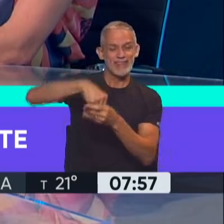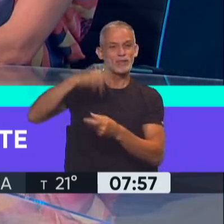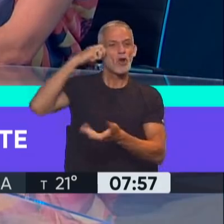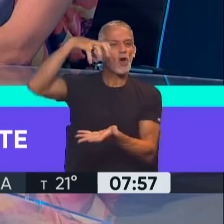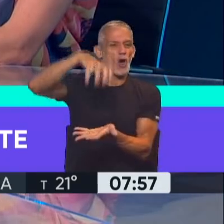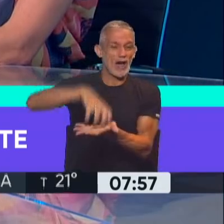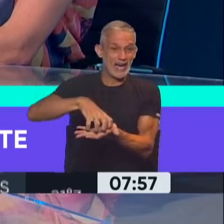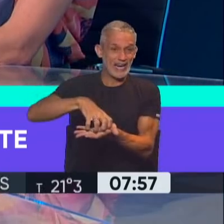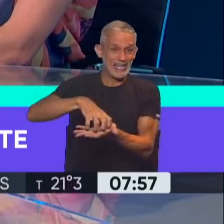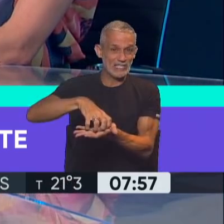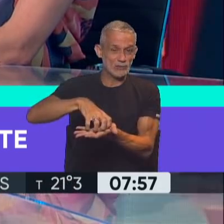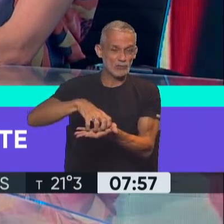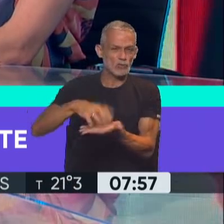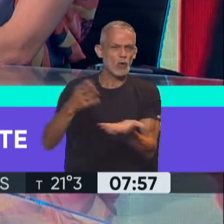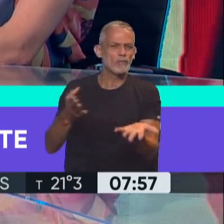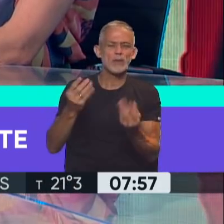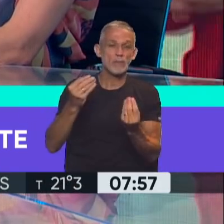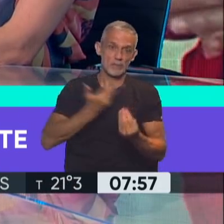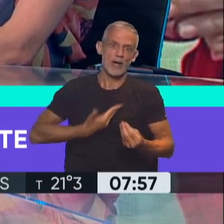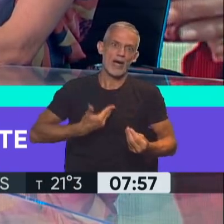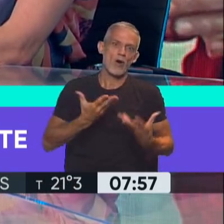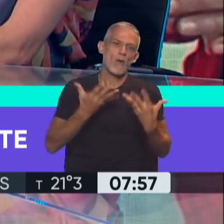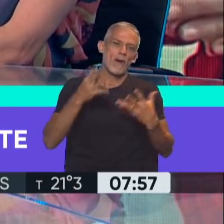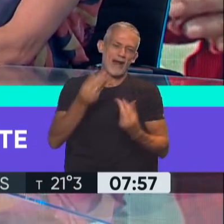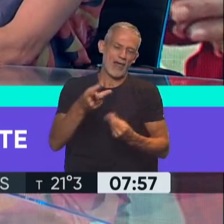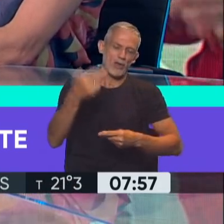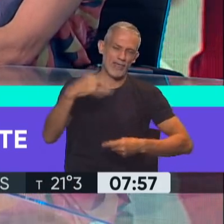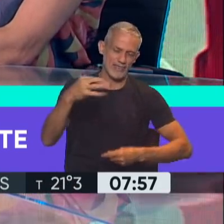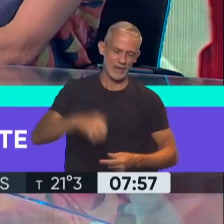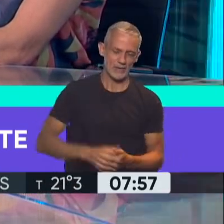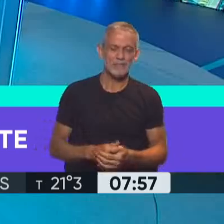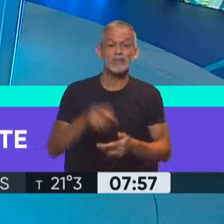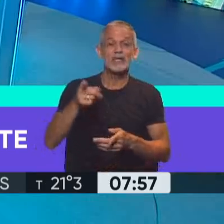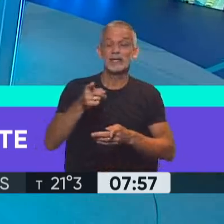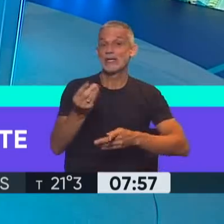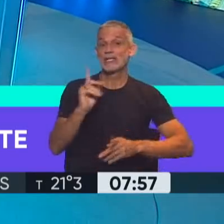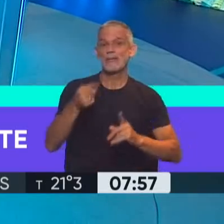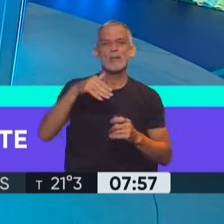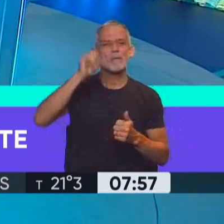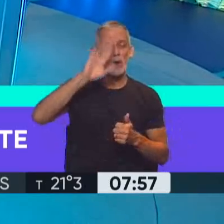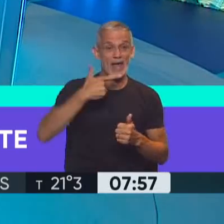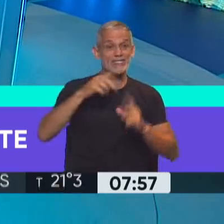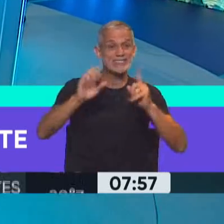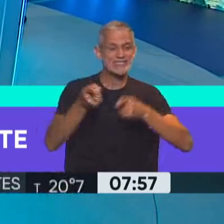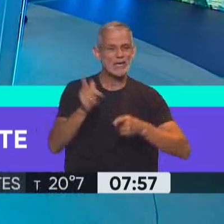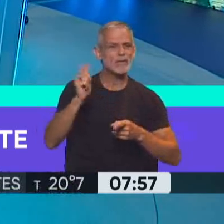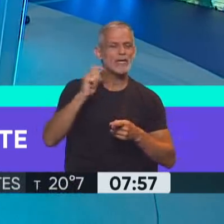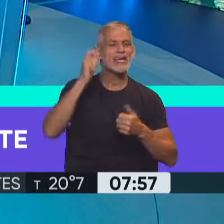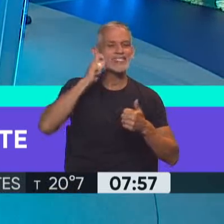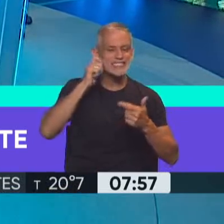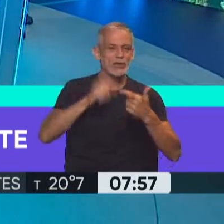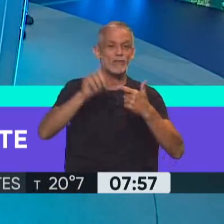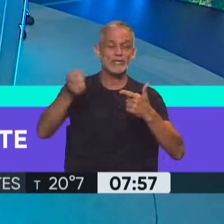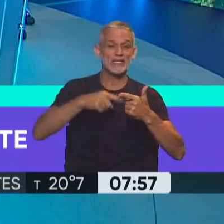el apoyo de los gobernadores es fundamental precisamente para lograr su apoyo así pedimos amorales pero también hubo declaraciones de parte de kiss love y de